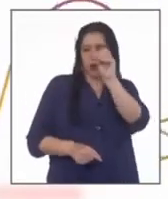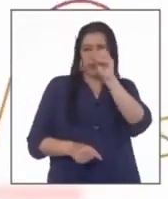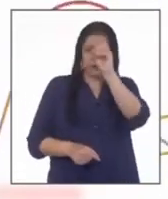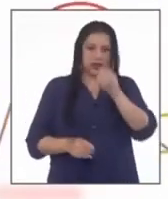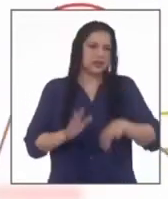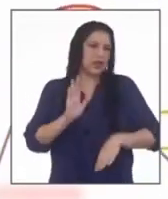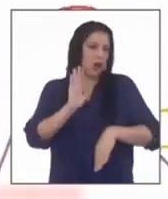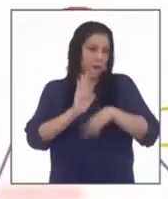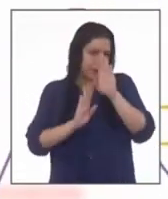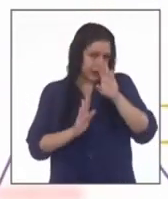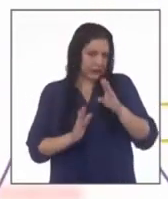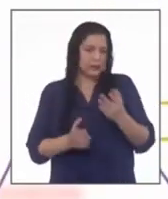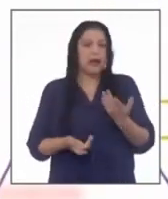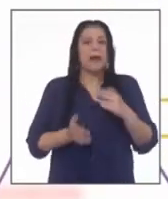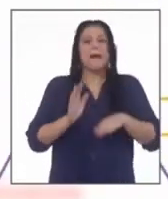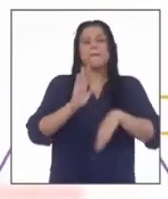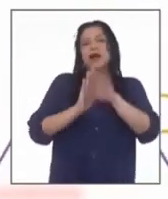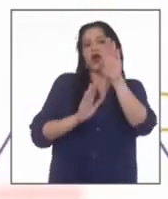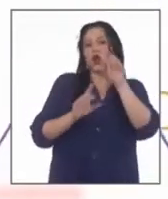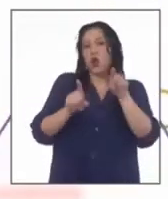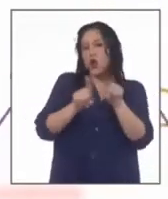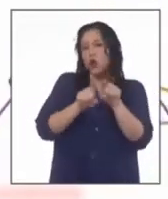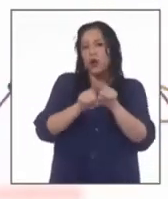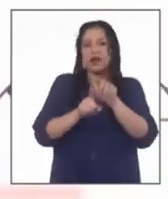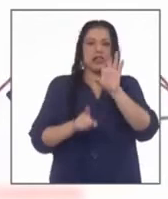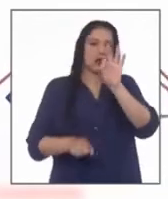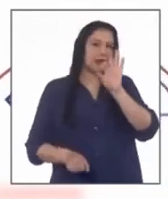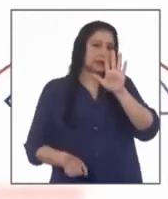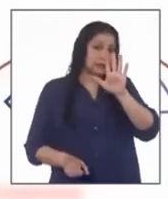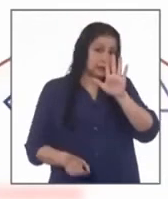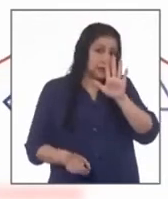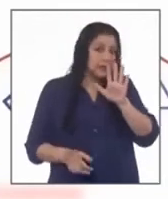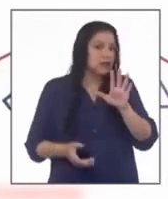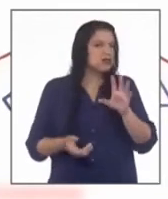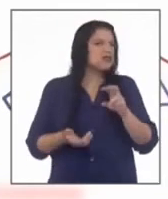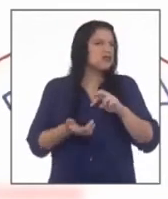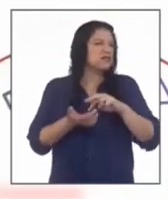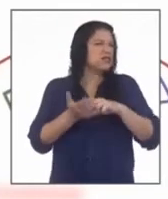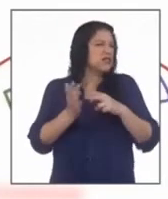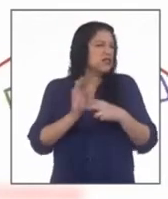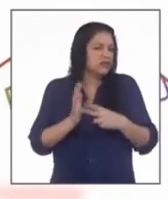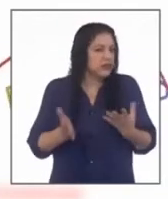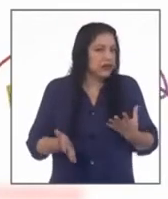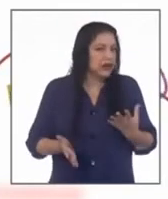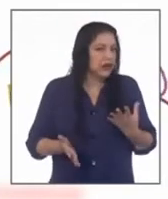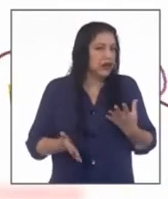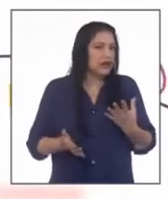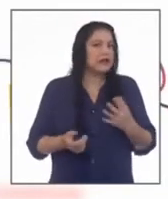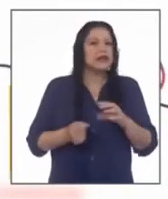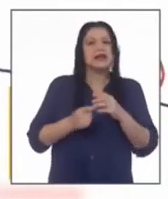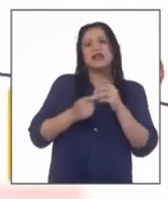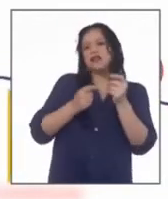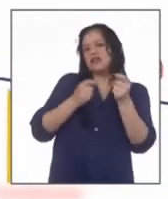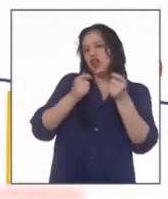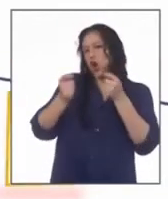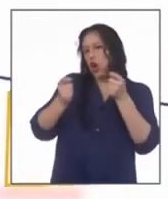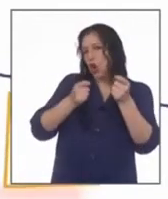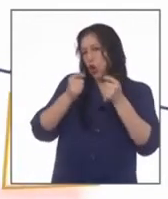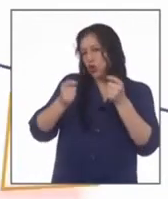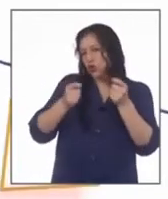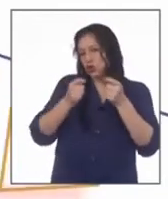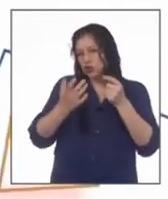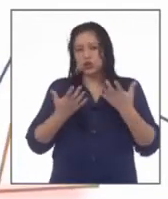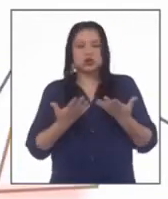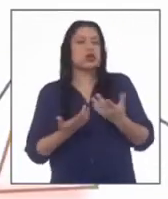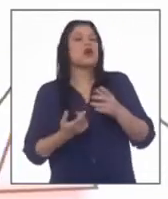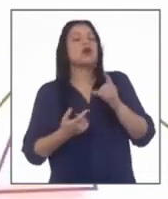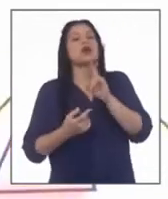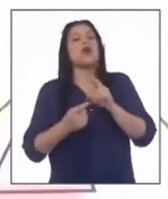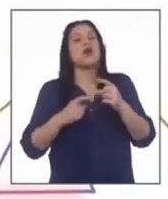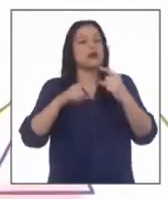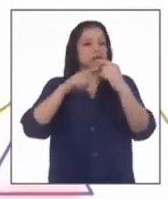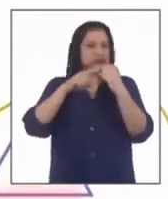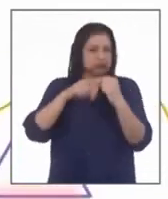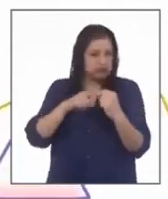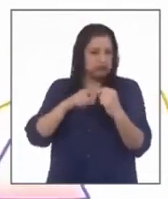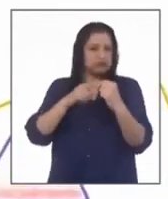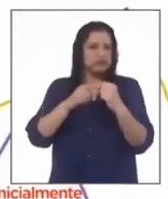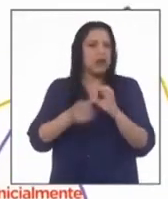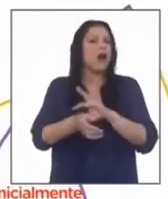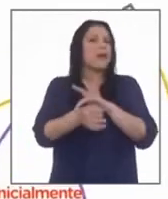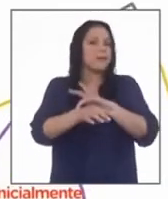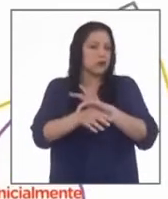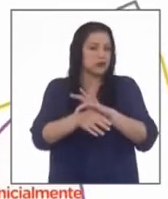más, es decir, mayor o igual que 95%, se debe considerar la monitorización remota de la persona con oximetría de